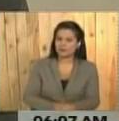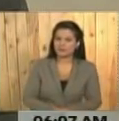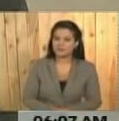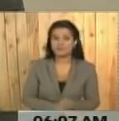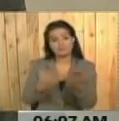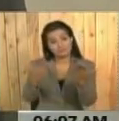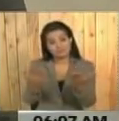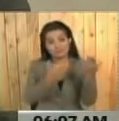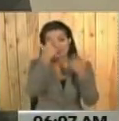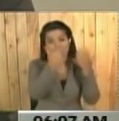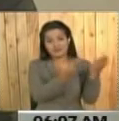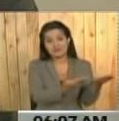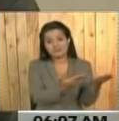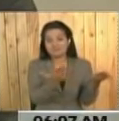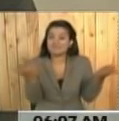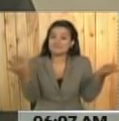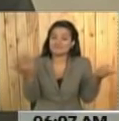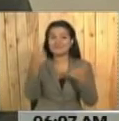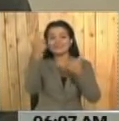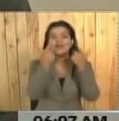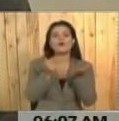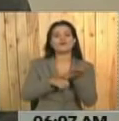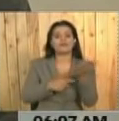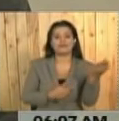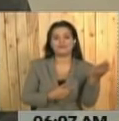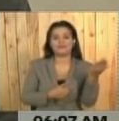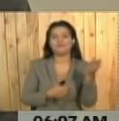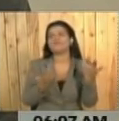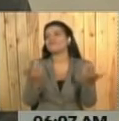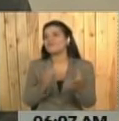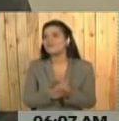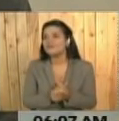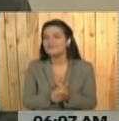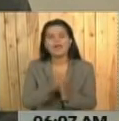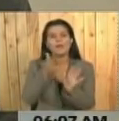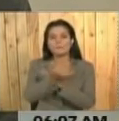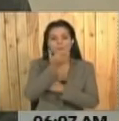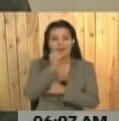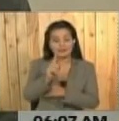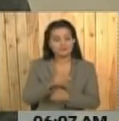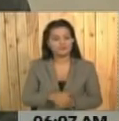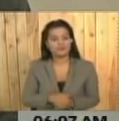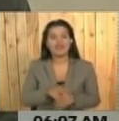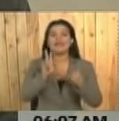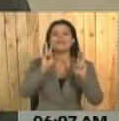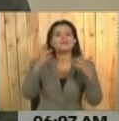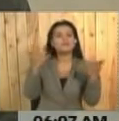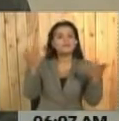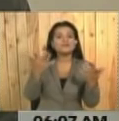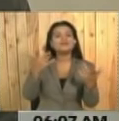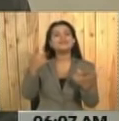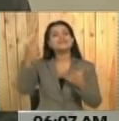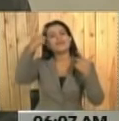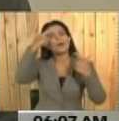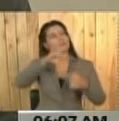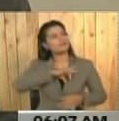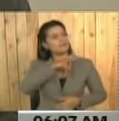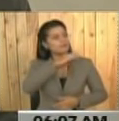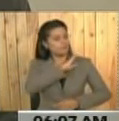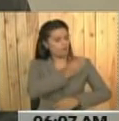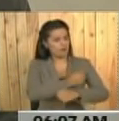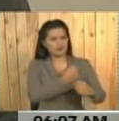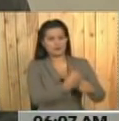ot volvemos a dar Chávez porque eso tiene mucho que ver con el espíritu y la fuerza del comandante Chávez que